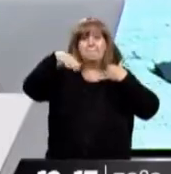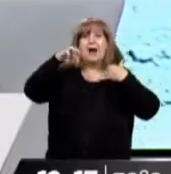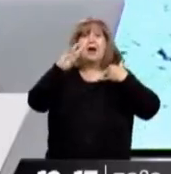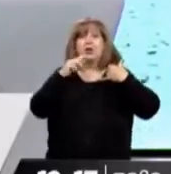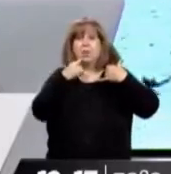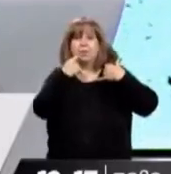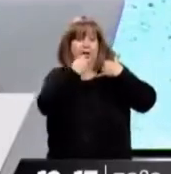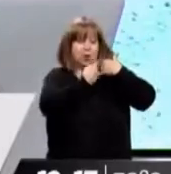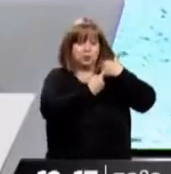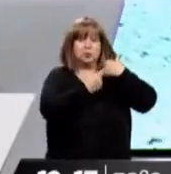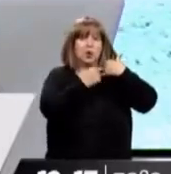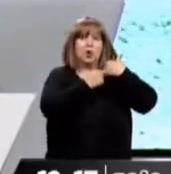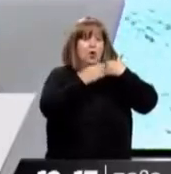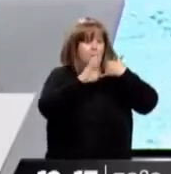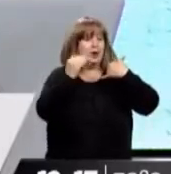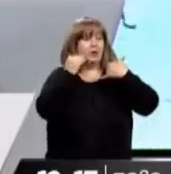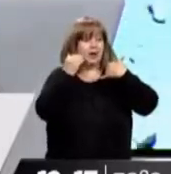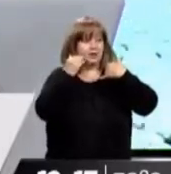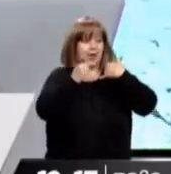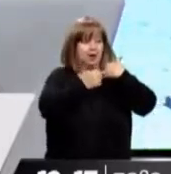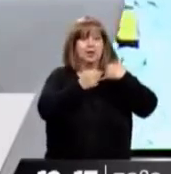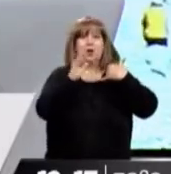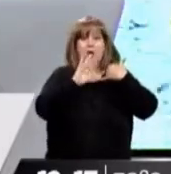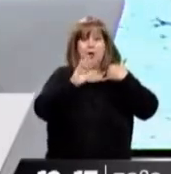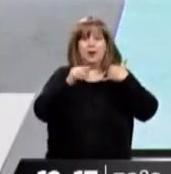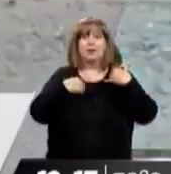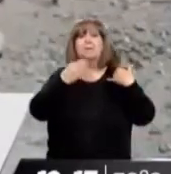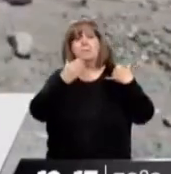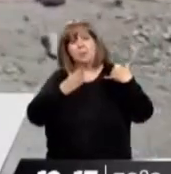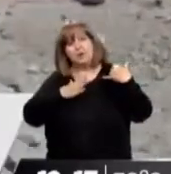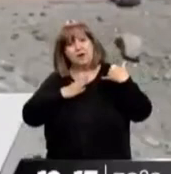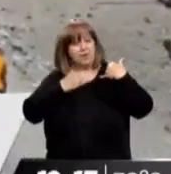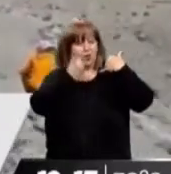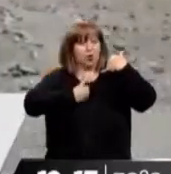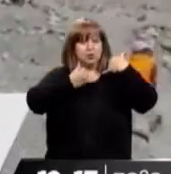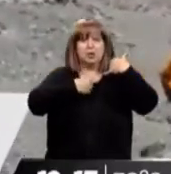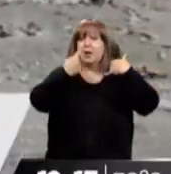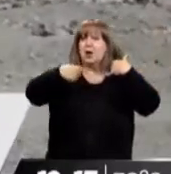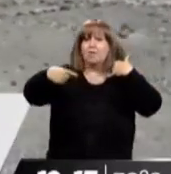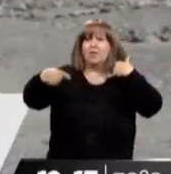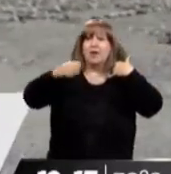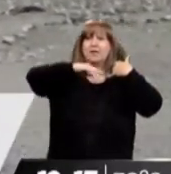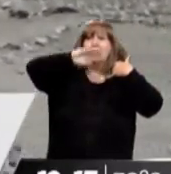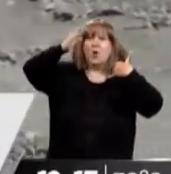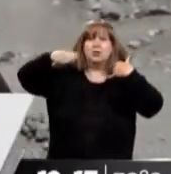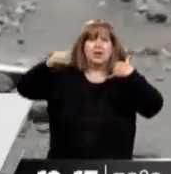Sofía, ¿cómo le va? Buenas tardes a los integrantes del panel. Gracias. Muy bien. Bueno, ¿nos puede contar acerca de las últimas novedades en alta